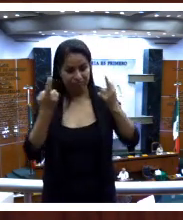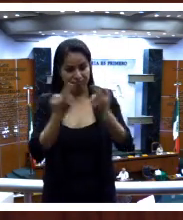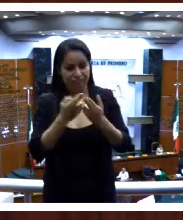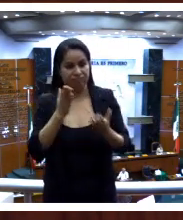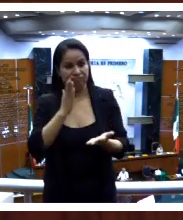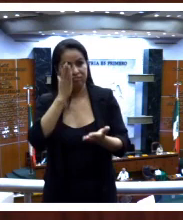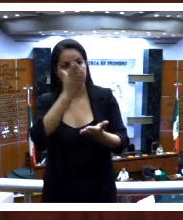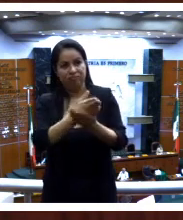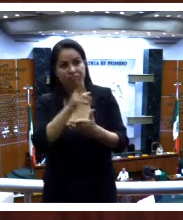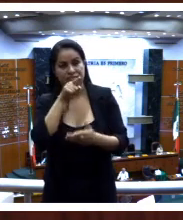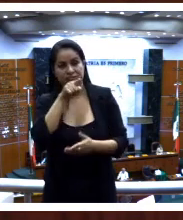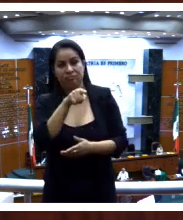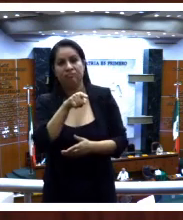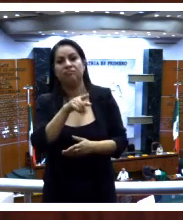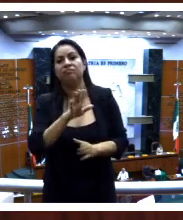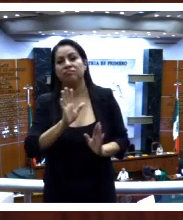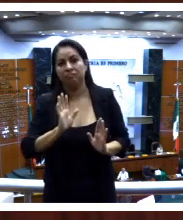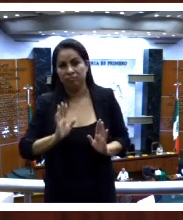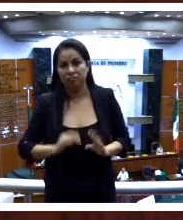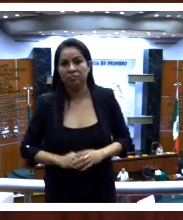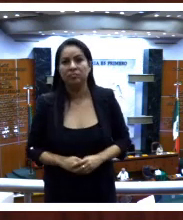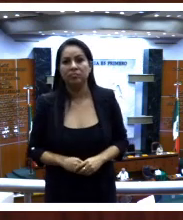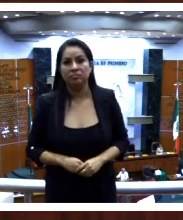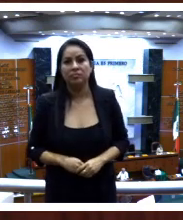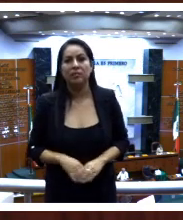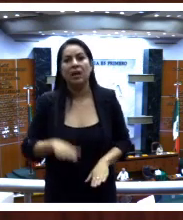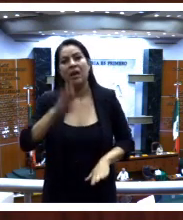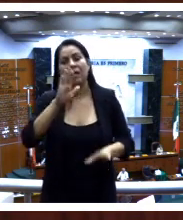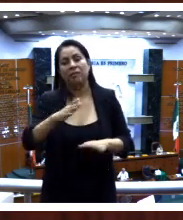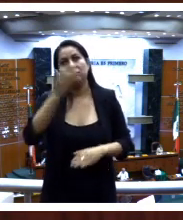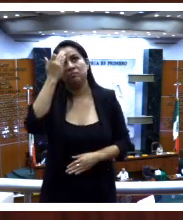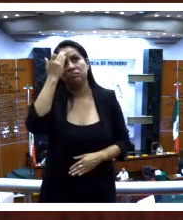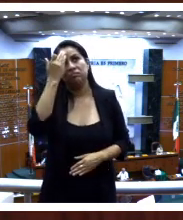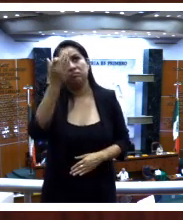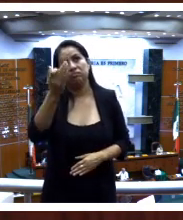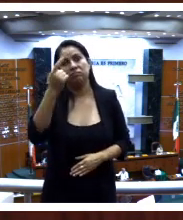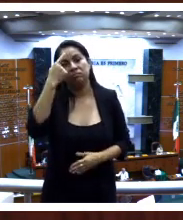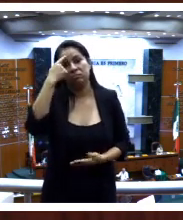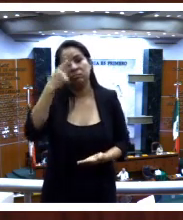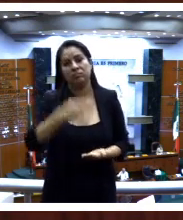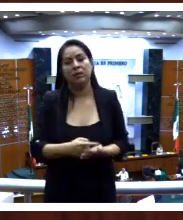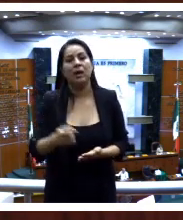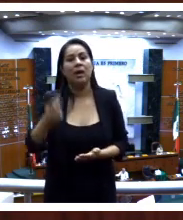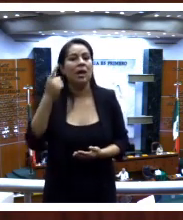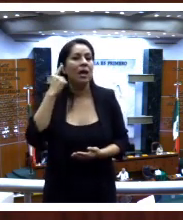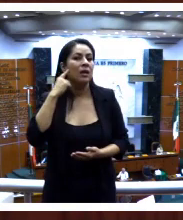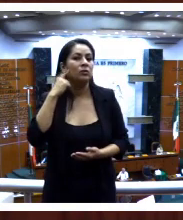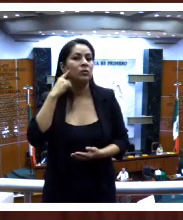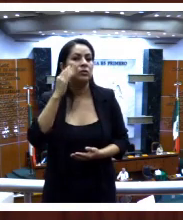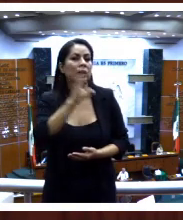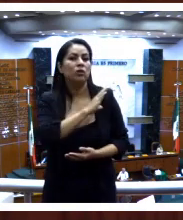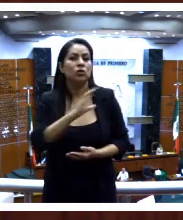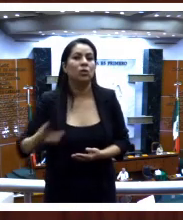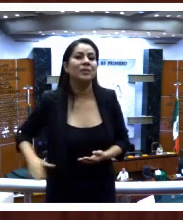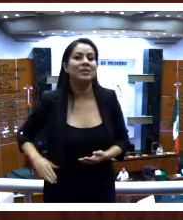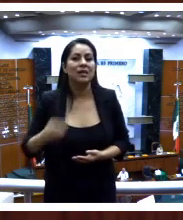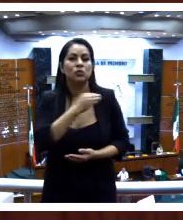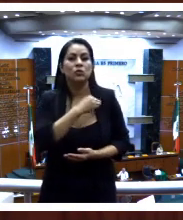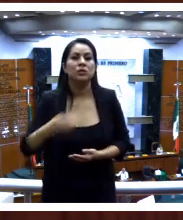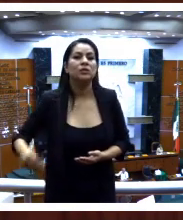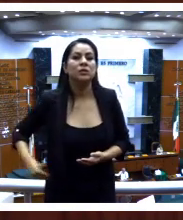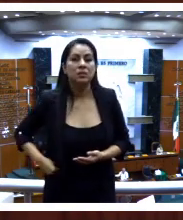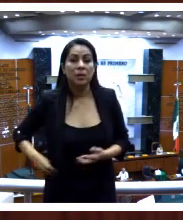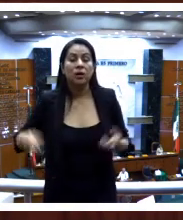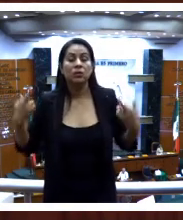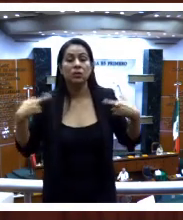allá con ellos, a veces muy tarde, para escuchar a los comisarios municipales,